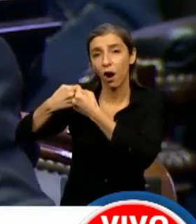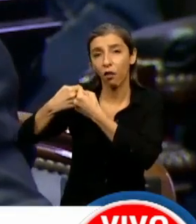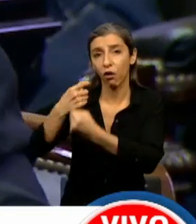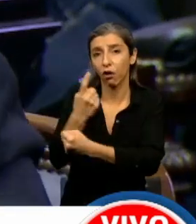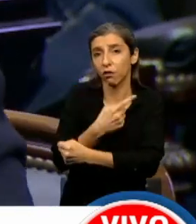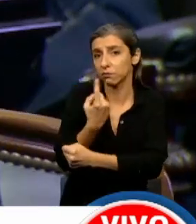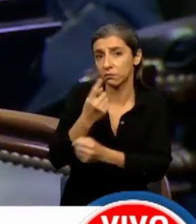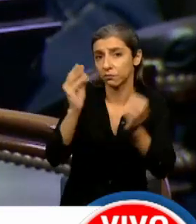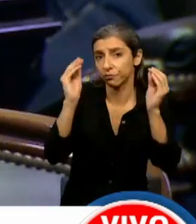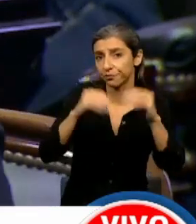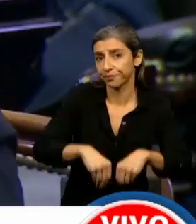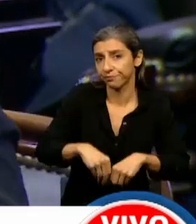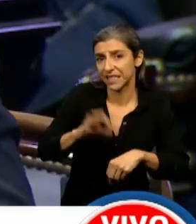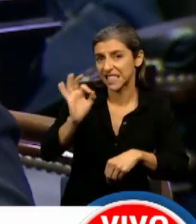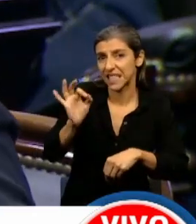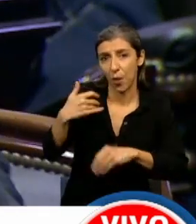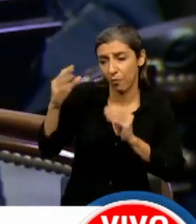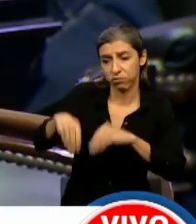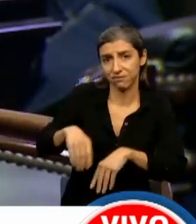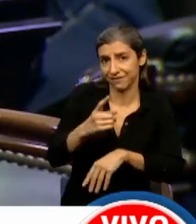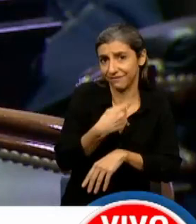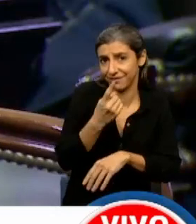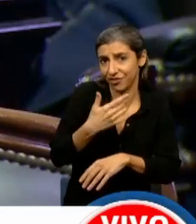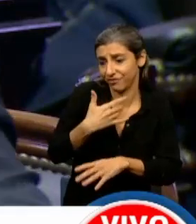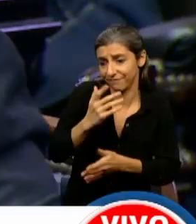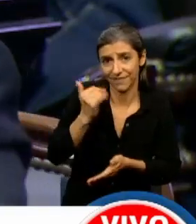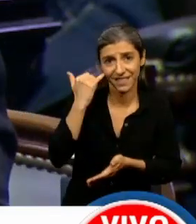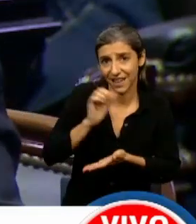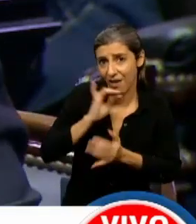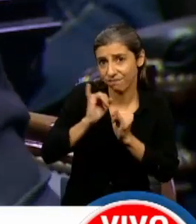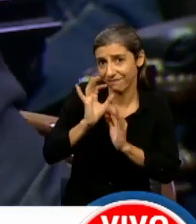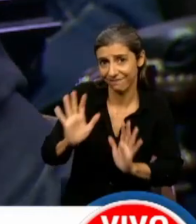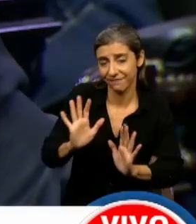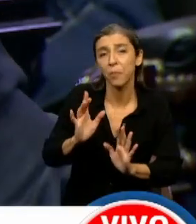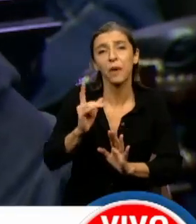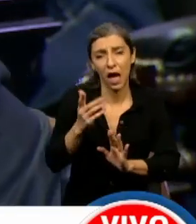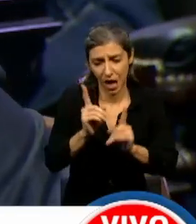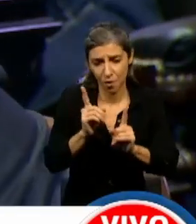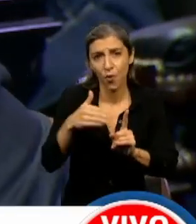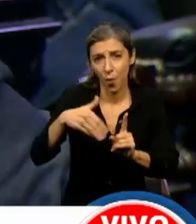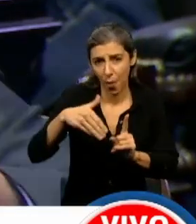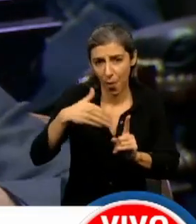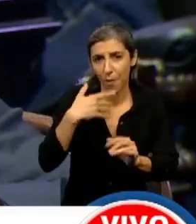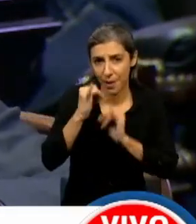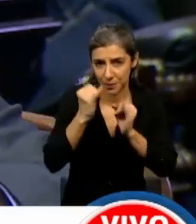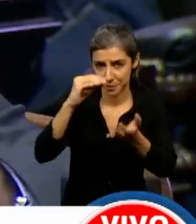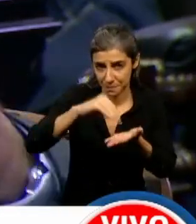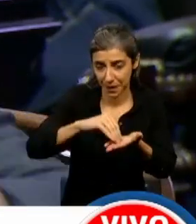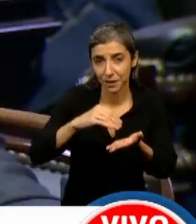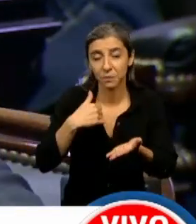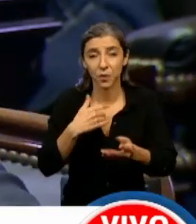los resultados esperados muchos de ellos van a hablar incluso ahora no gratuito con usted y son algunos de ellos